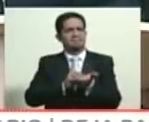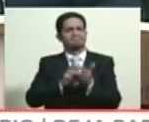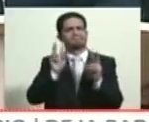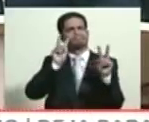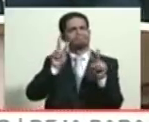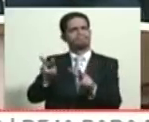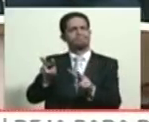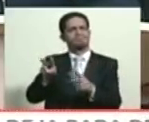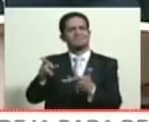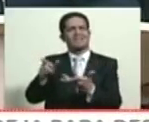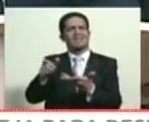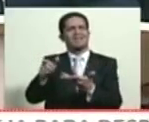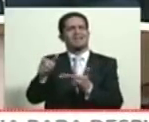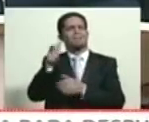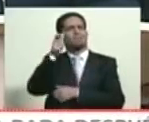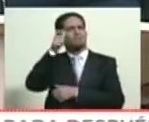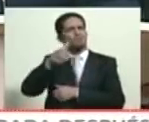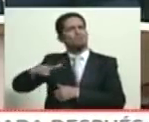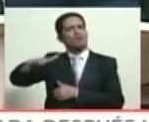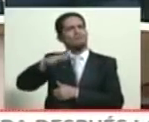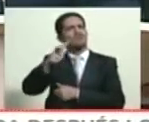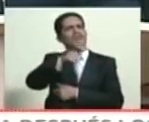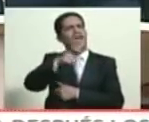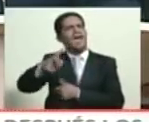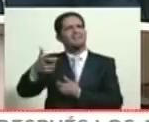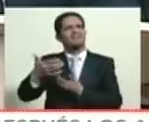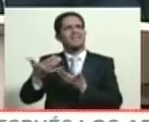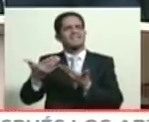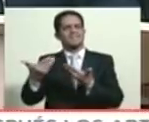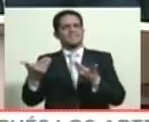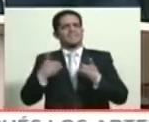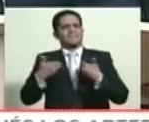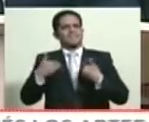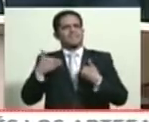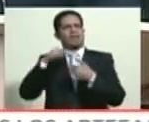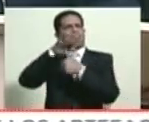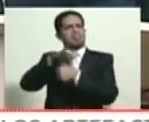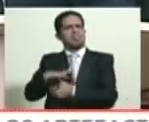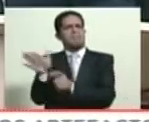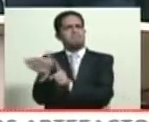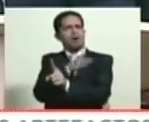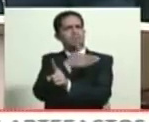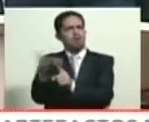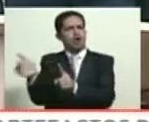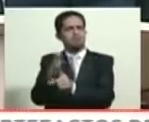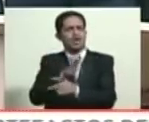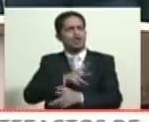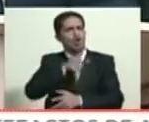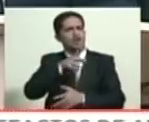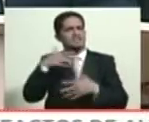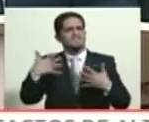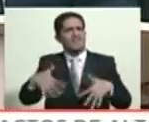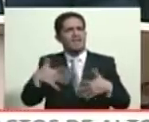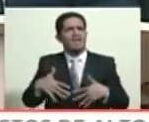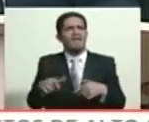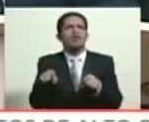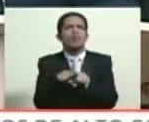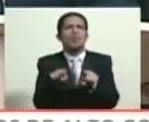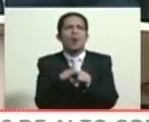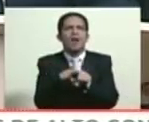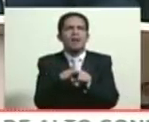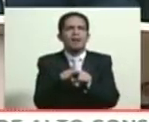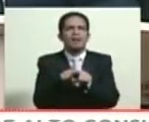sido sometido a una agresión multiforme brutal como la que